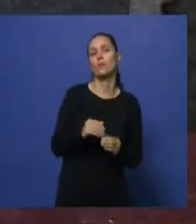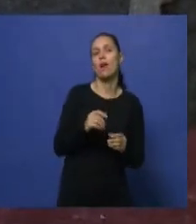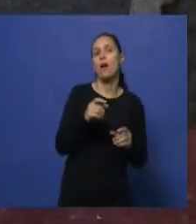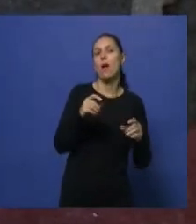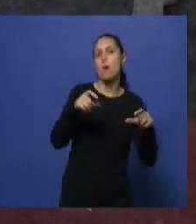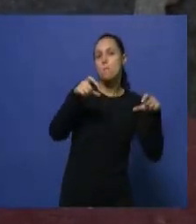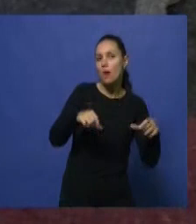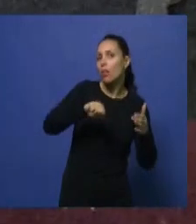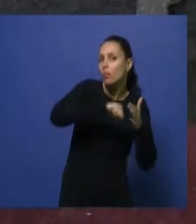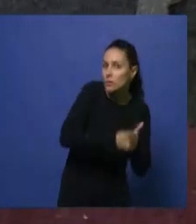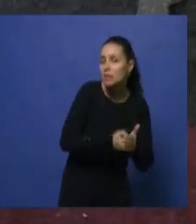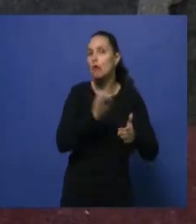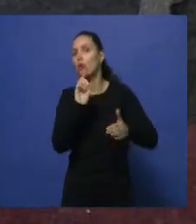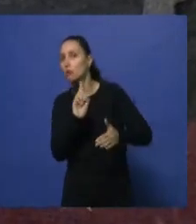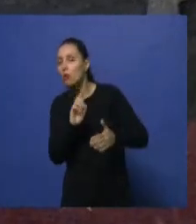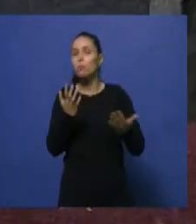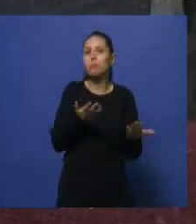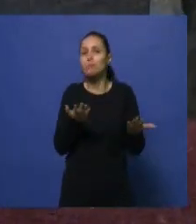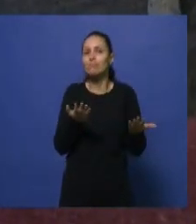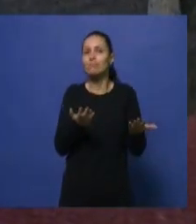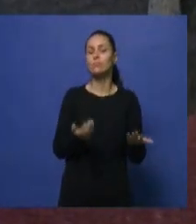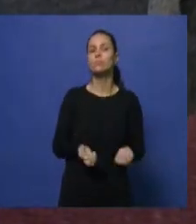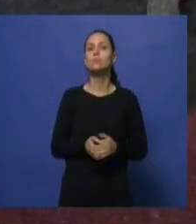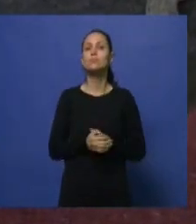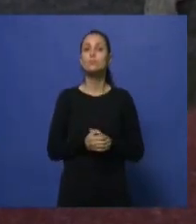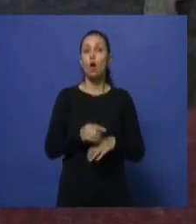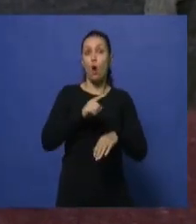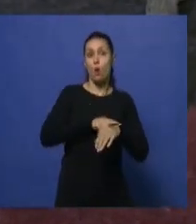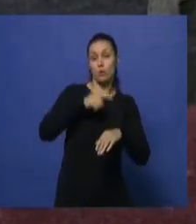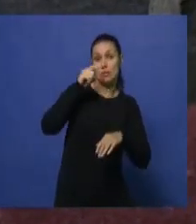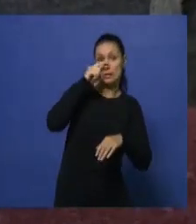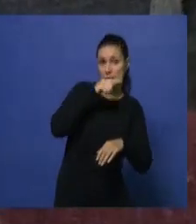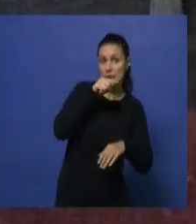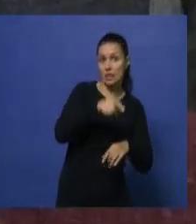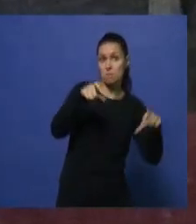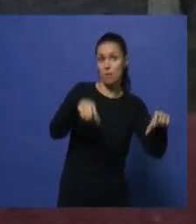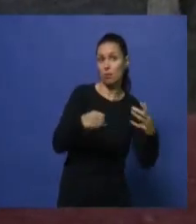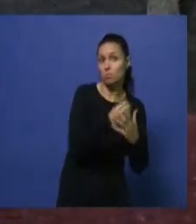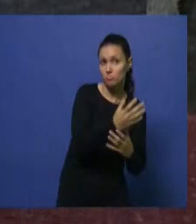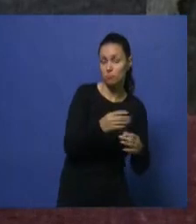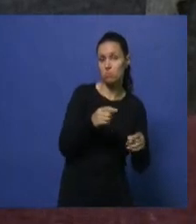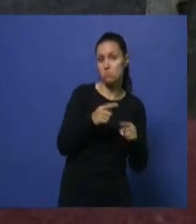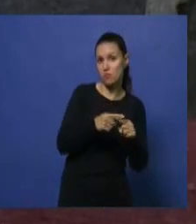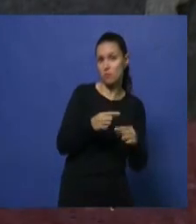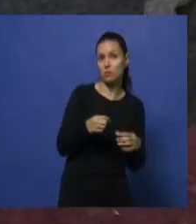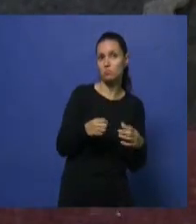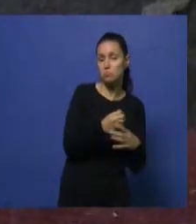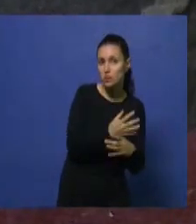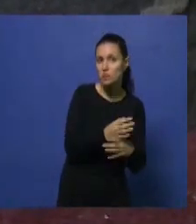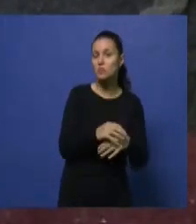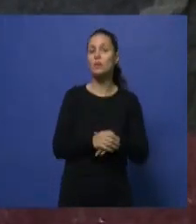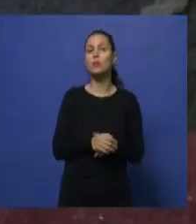este anuncio que las 19 horas se jugaba y cuando sea 1845 sale el utilero de boca poner los conos